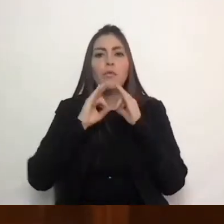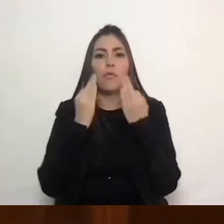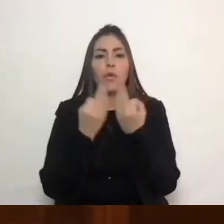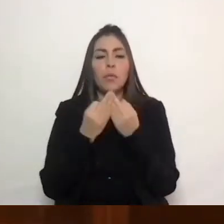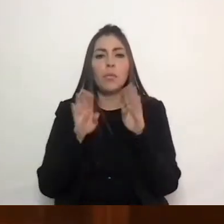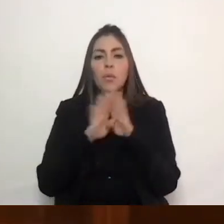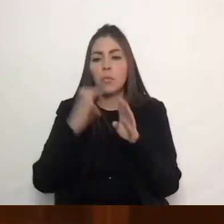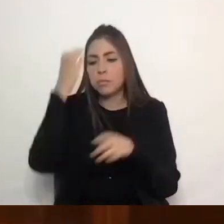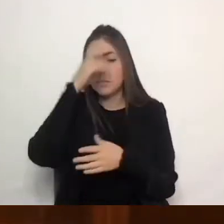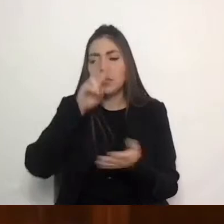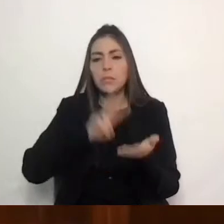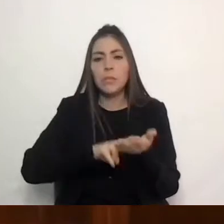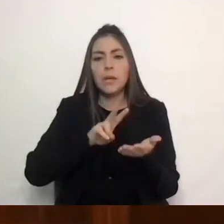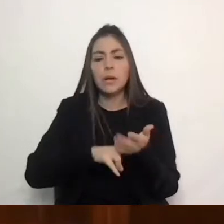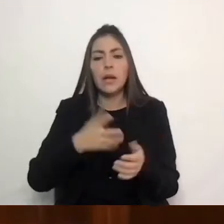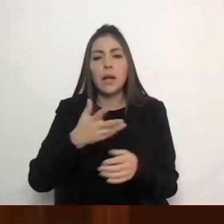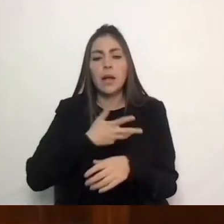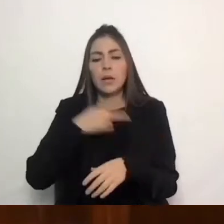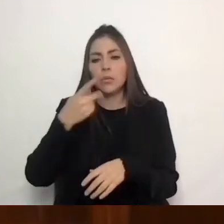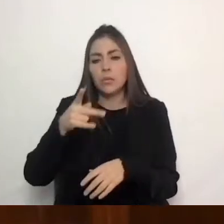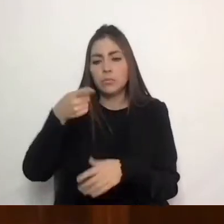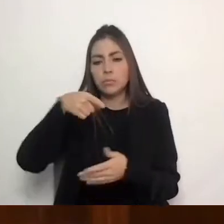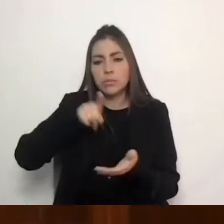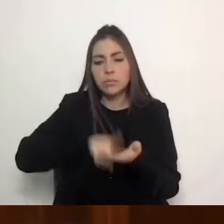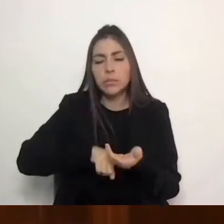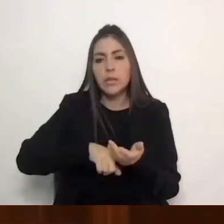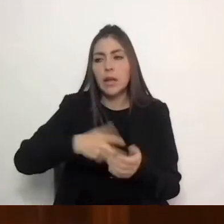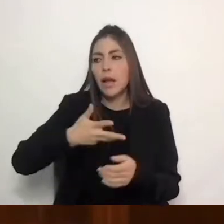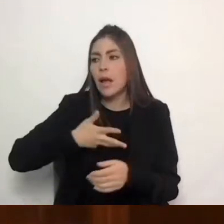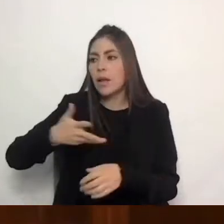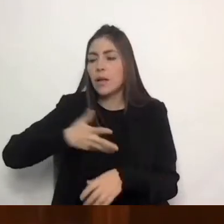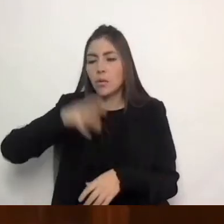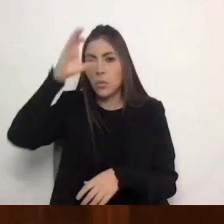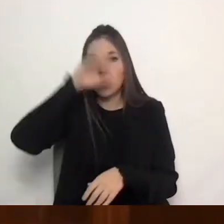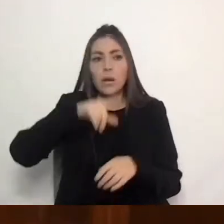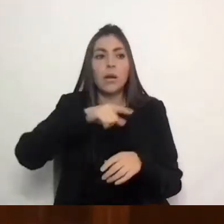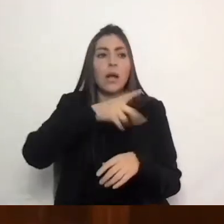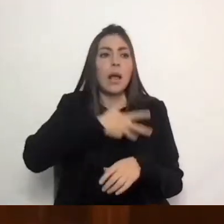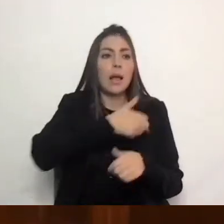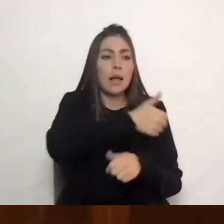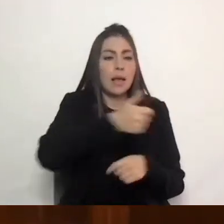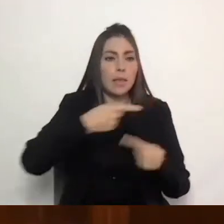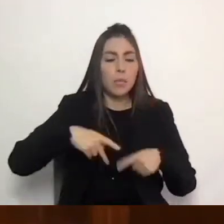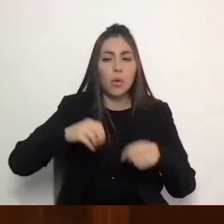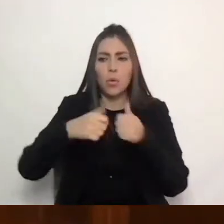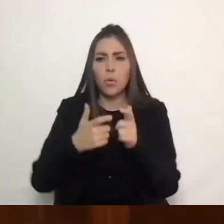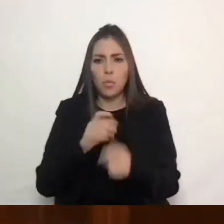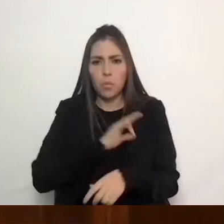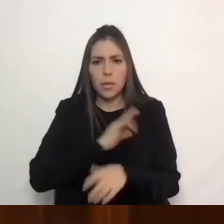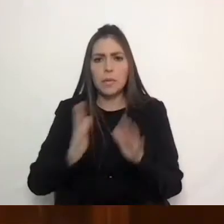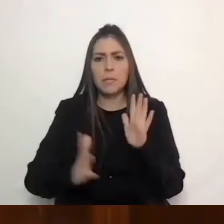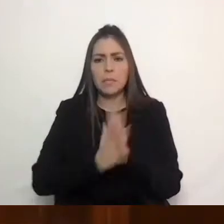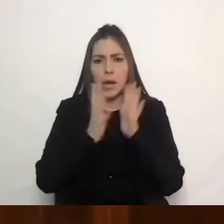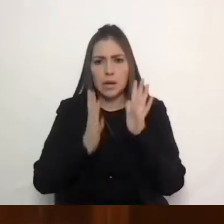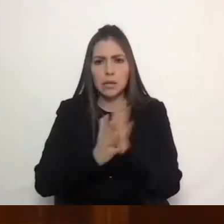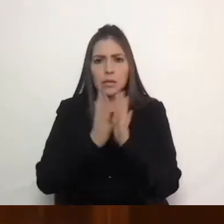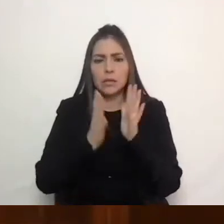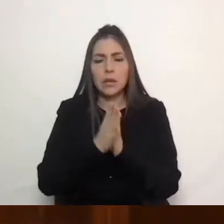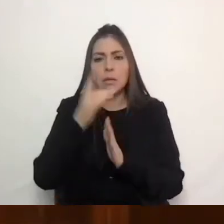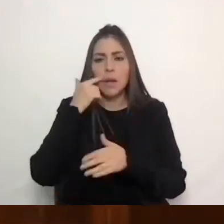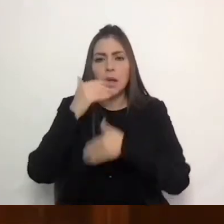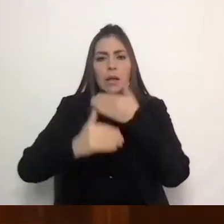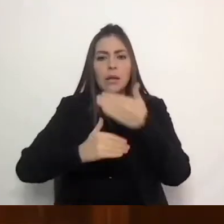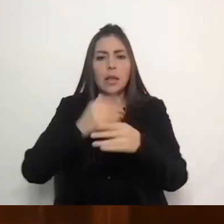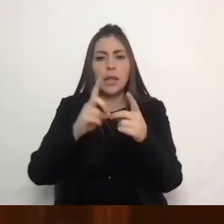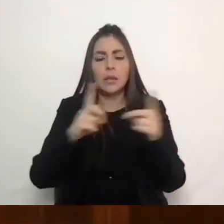los recursos culturales, y a que todo individuo o colectivo tiene derecho a participar por los medios democráticos en el desarrollo